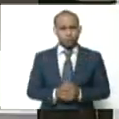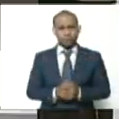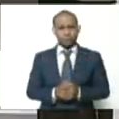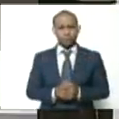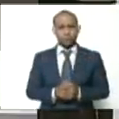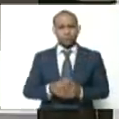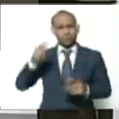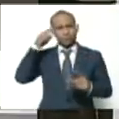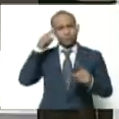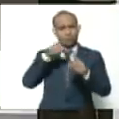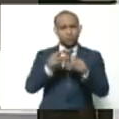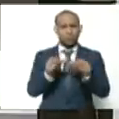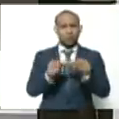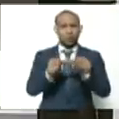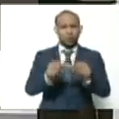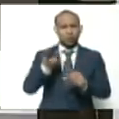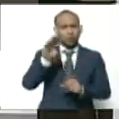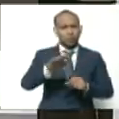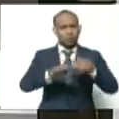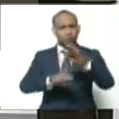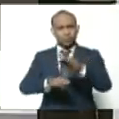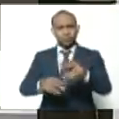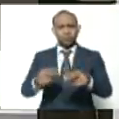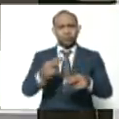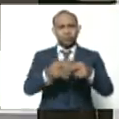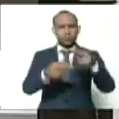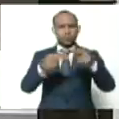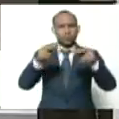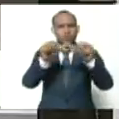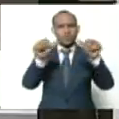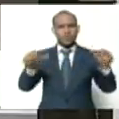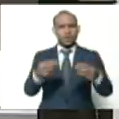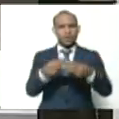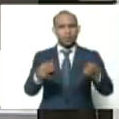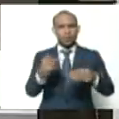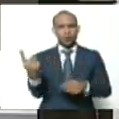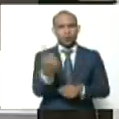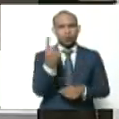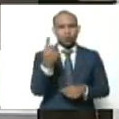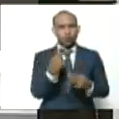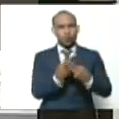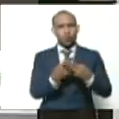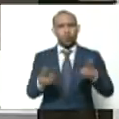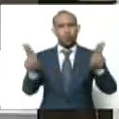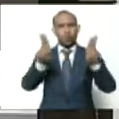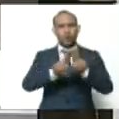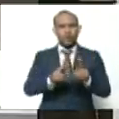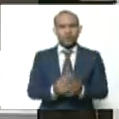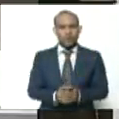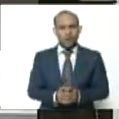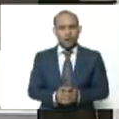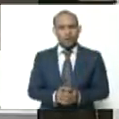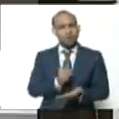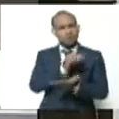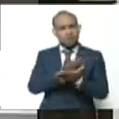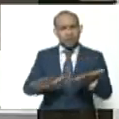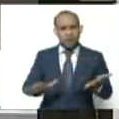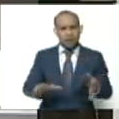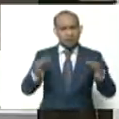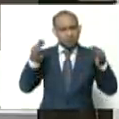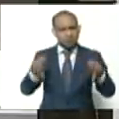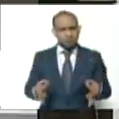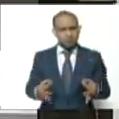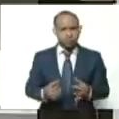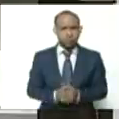para seguir avanzando en la construcción del sistema público único, universal, gratuito y de